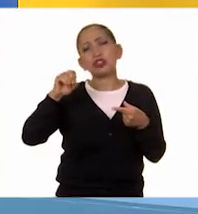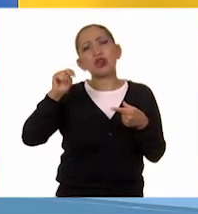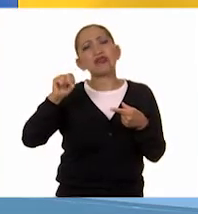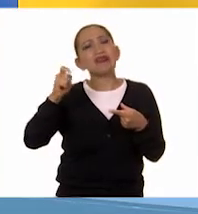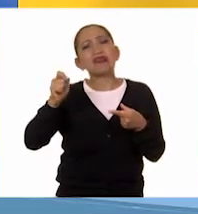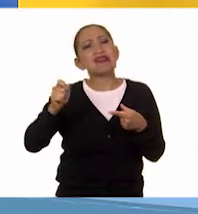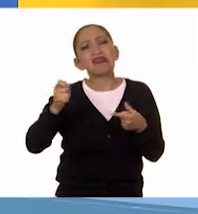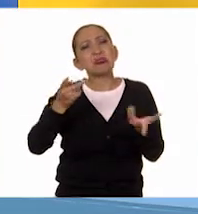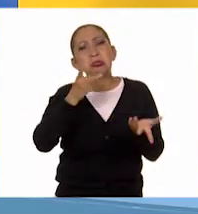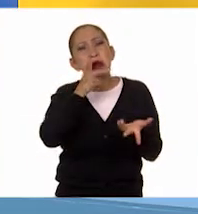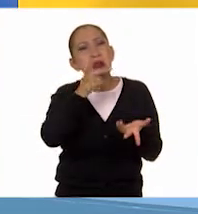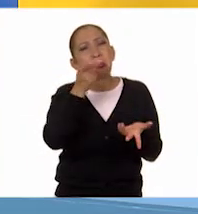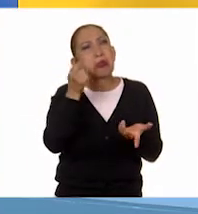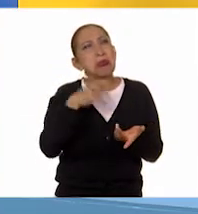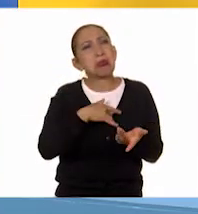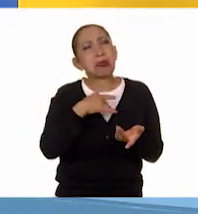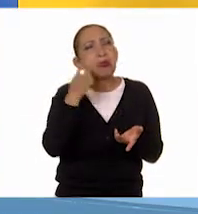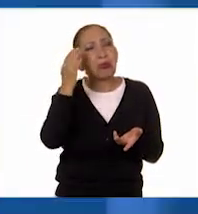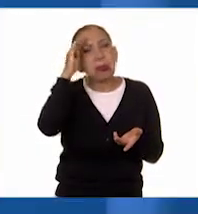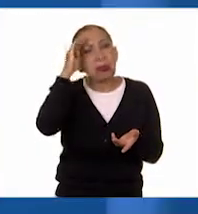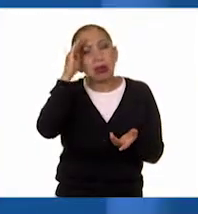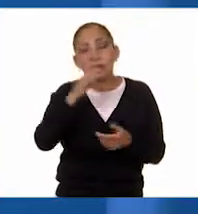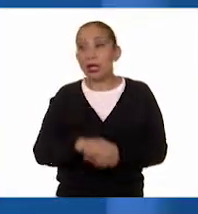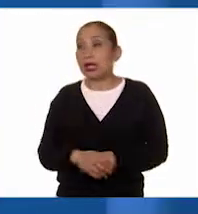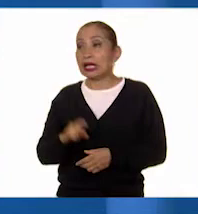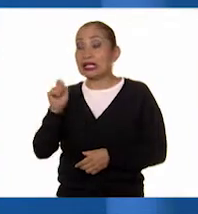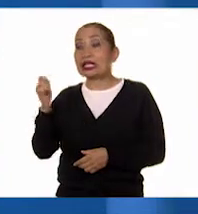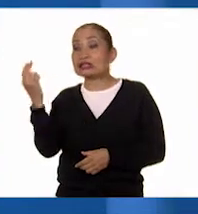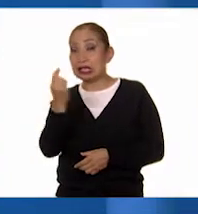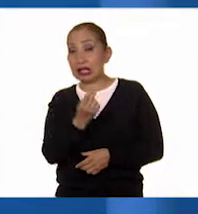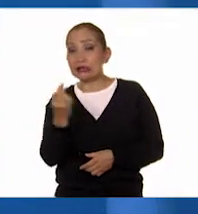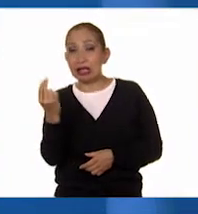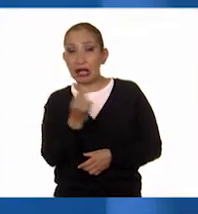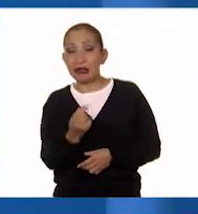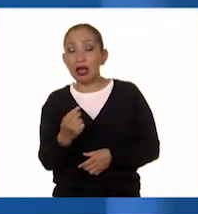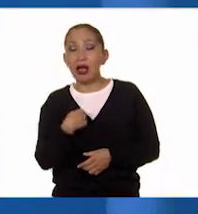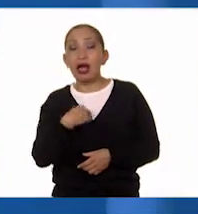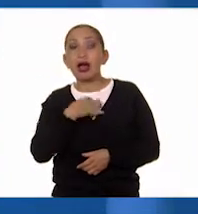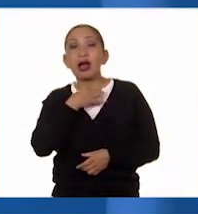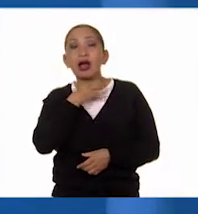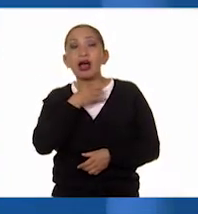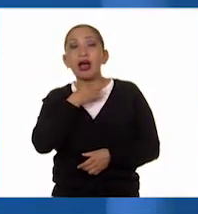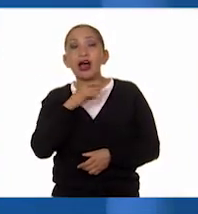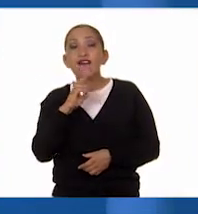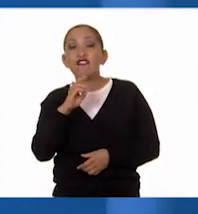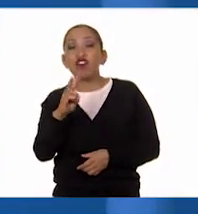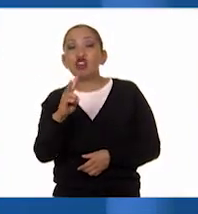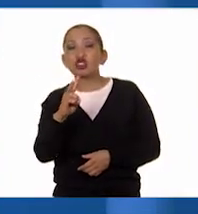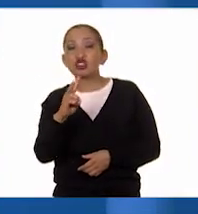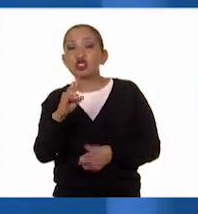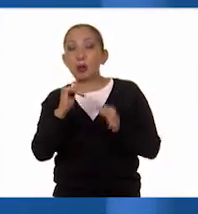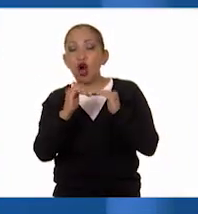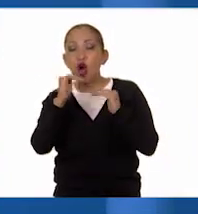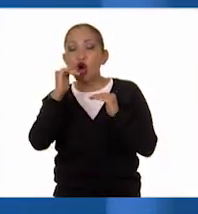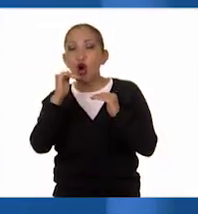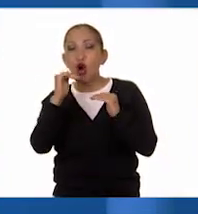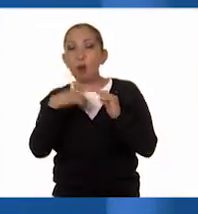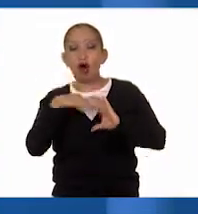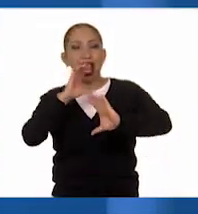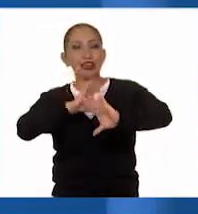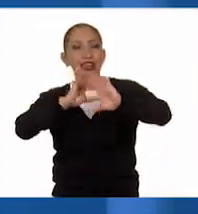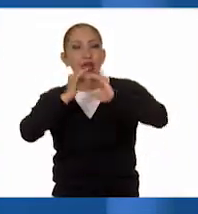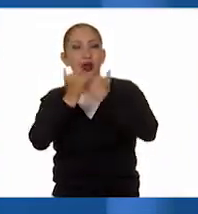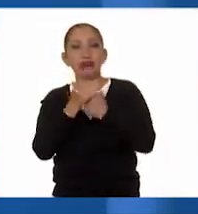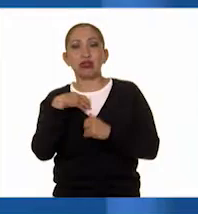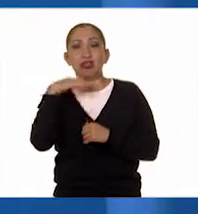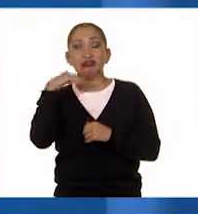sugiere esa palabra? ¿A qué te suena, María? A que es necesario ajustarse a un tono particular, como cuando alguien canta fuera